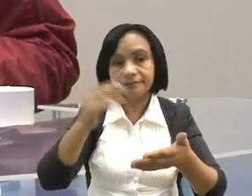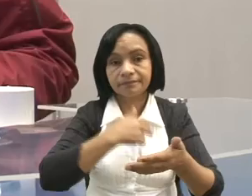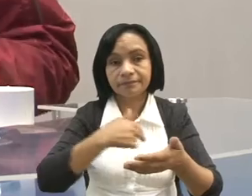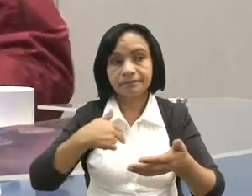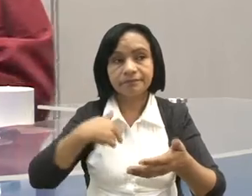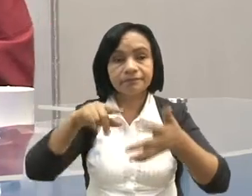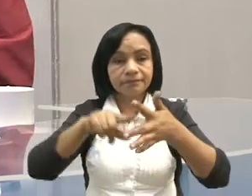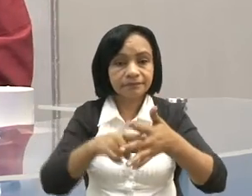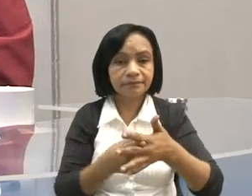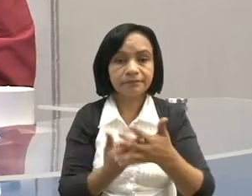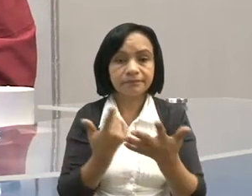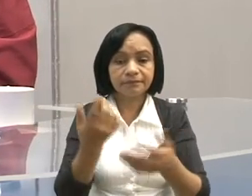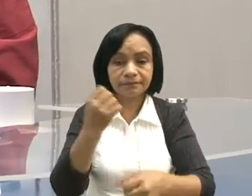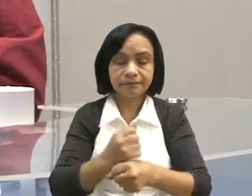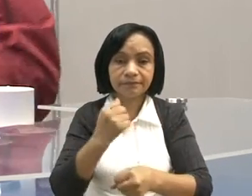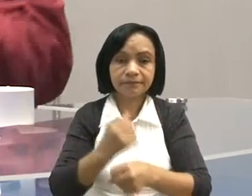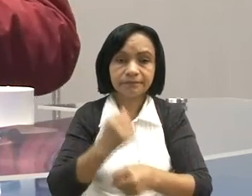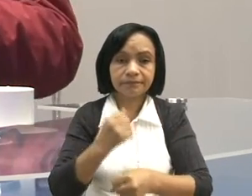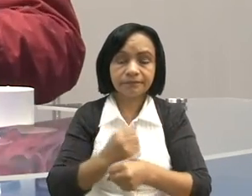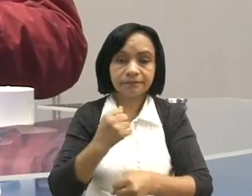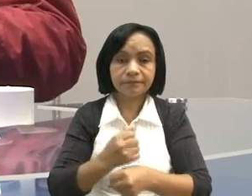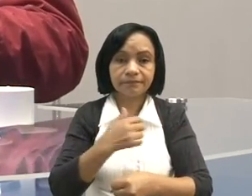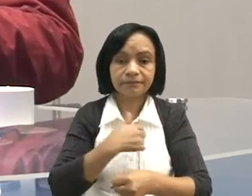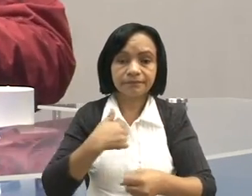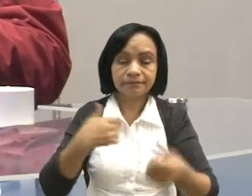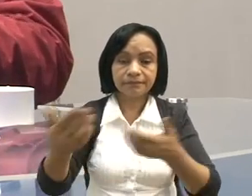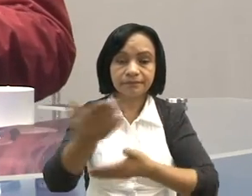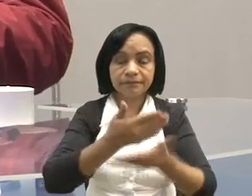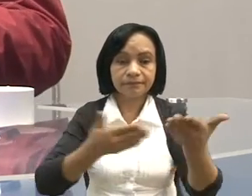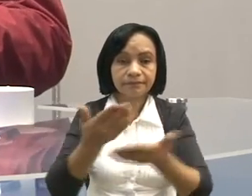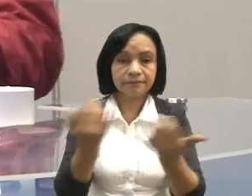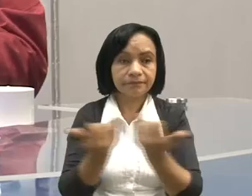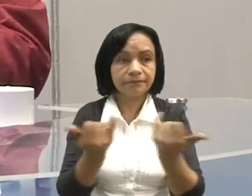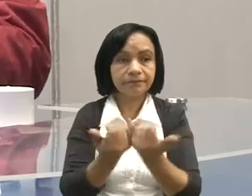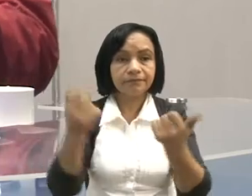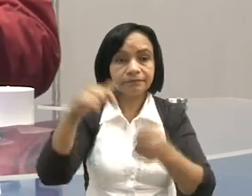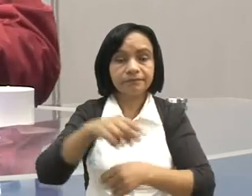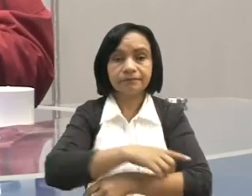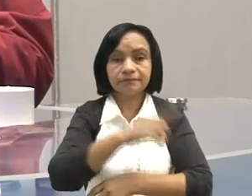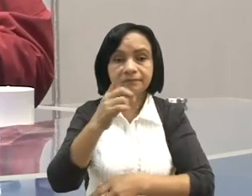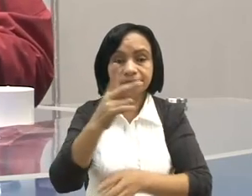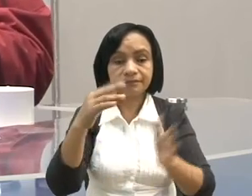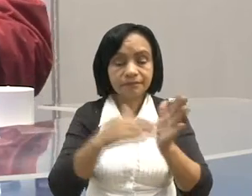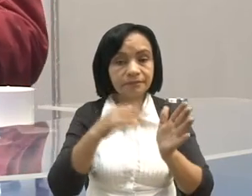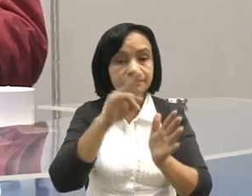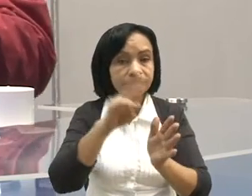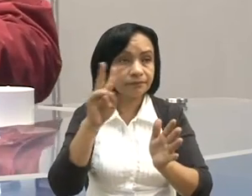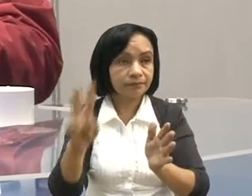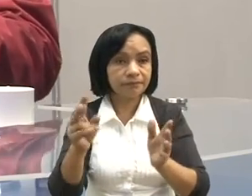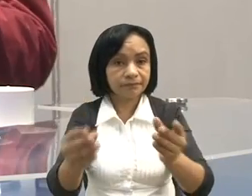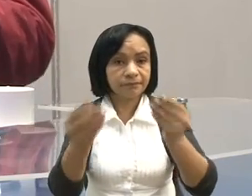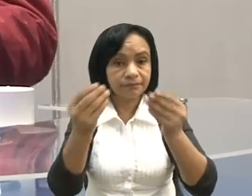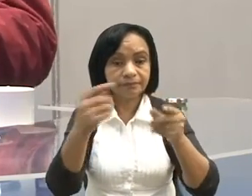que iniciar esa tarea también. Entonces, de combatir el empirismo. Tal es que hoy, 2022, ¿verdad?, hay